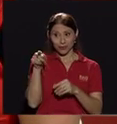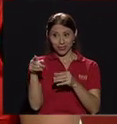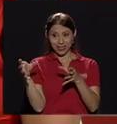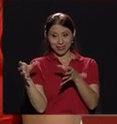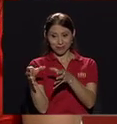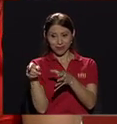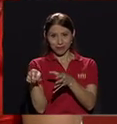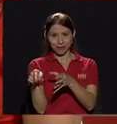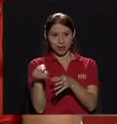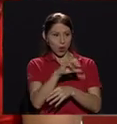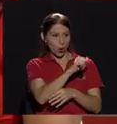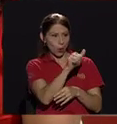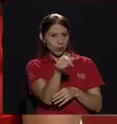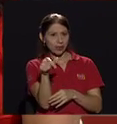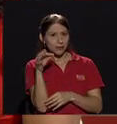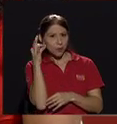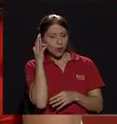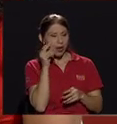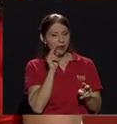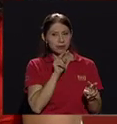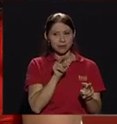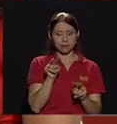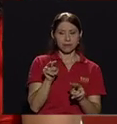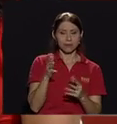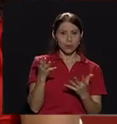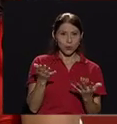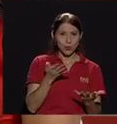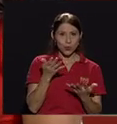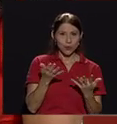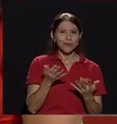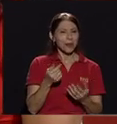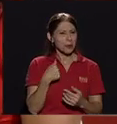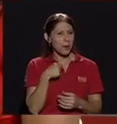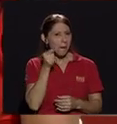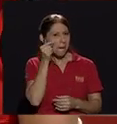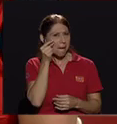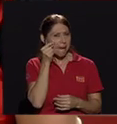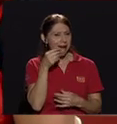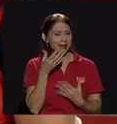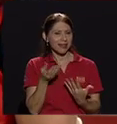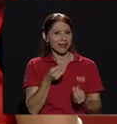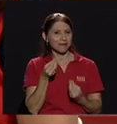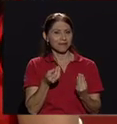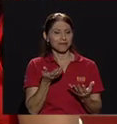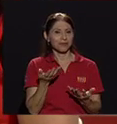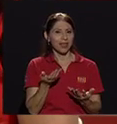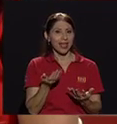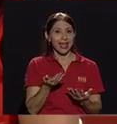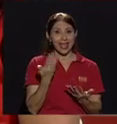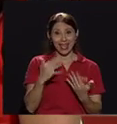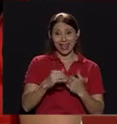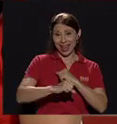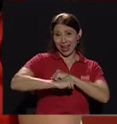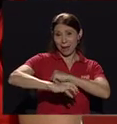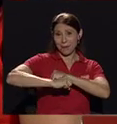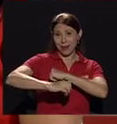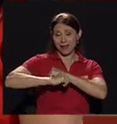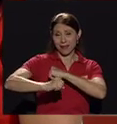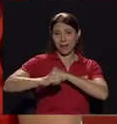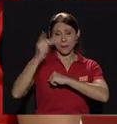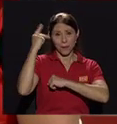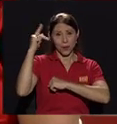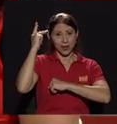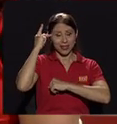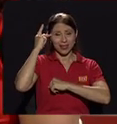las mujeres del país, y me da curiosidad el hecho de que en la campaña política